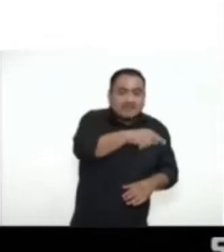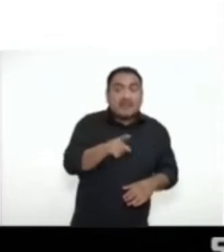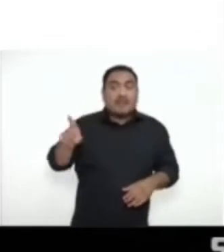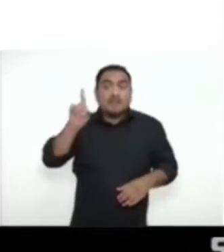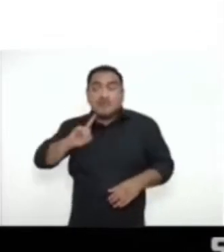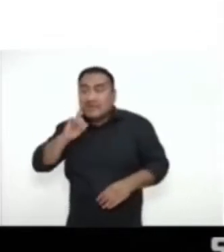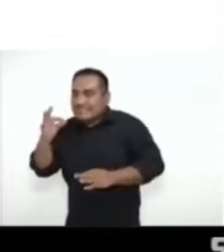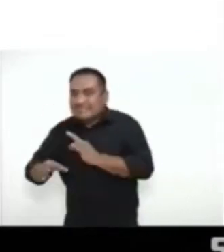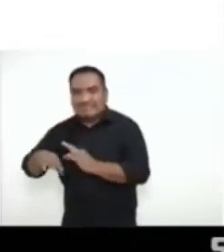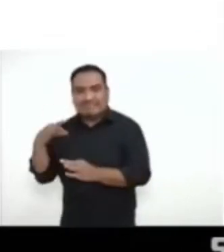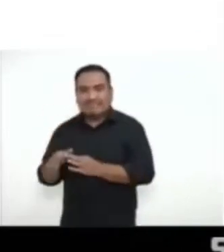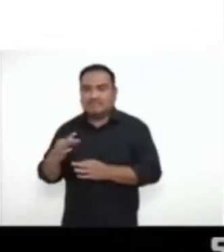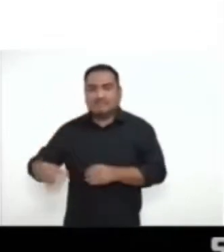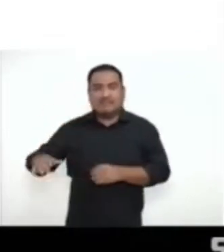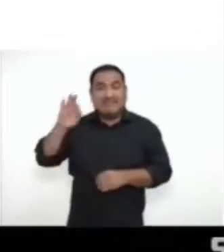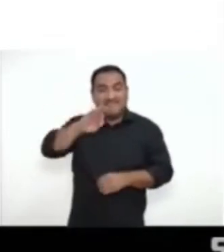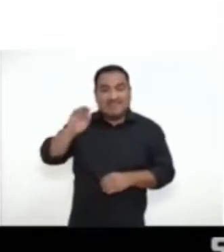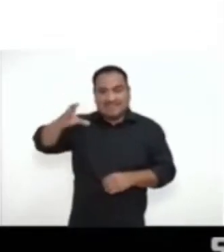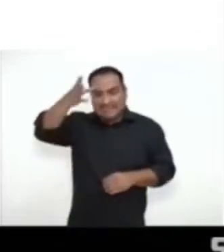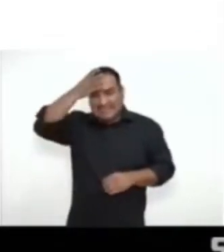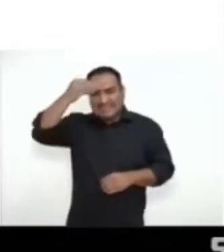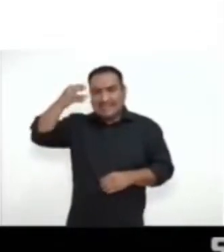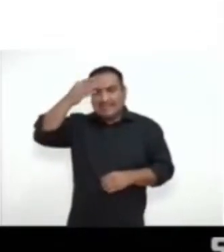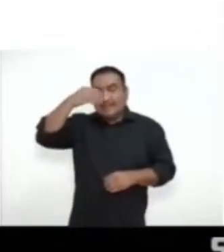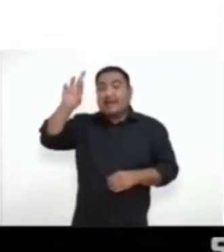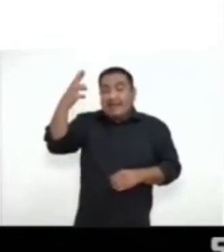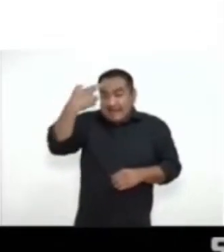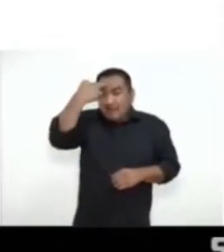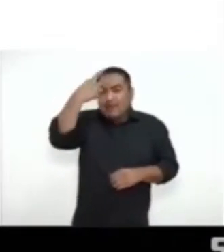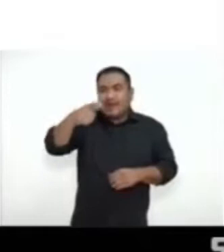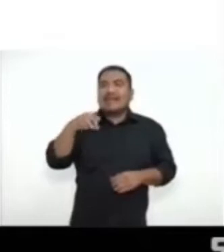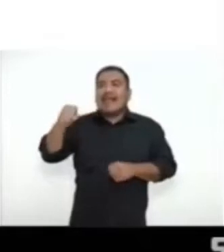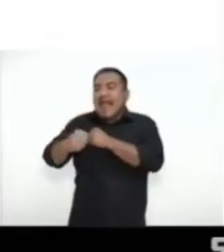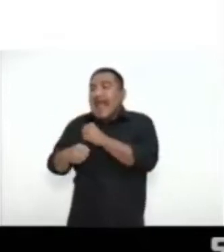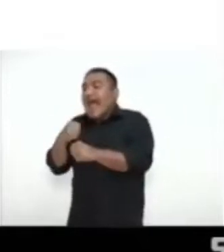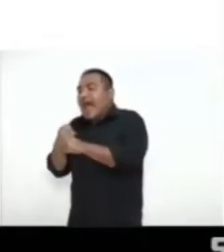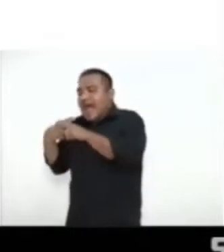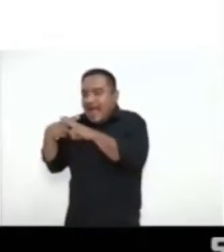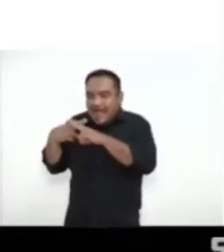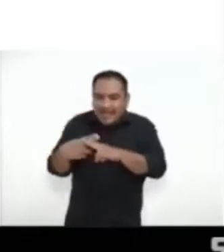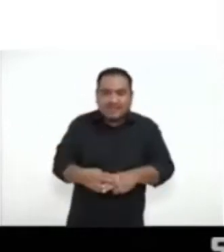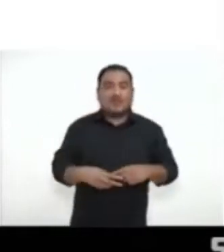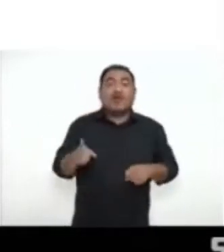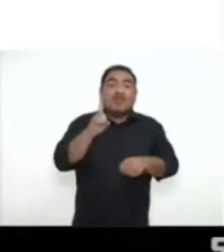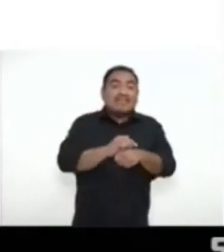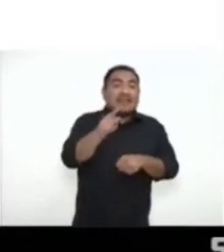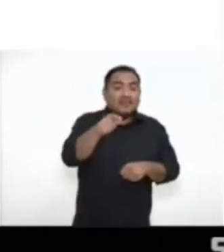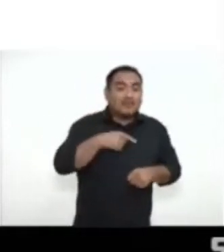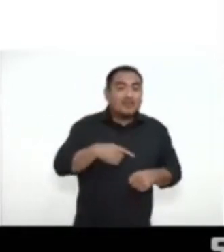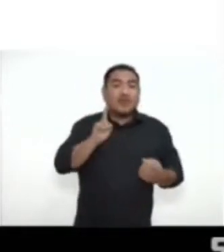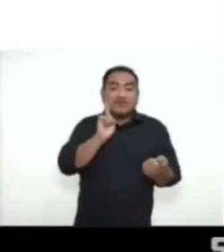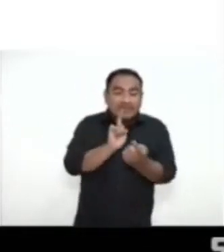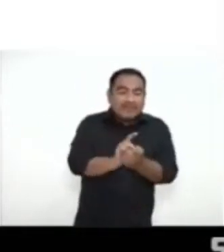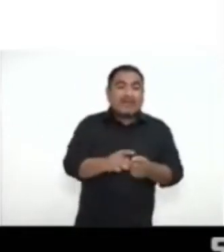mujeres somos tan buenas para recordar el aniversario, el día que nos conocimos, ¿sí? ¿Qué ropa